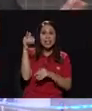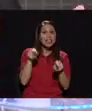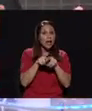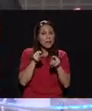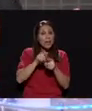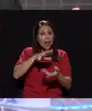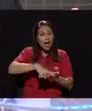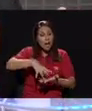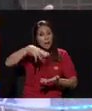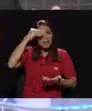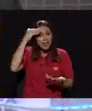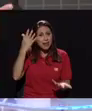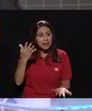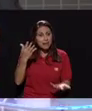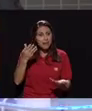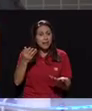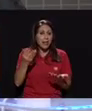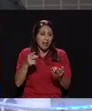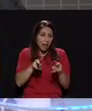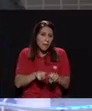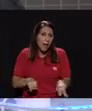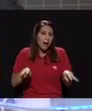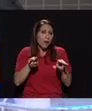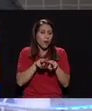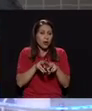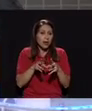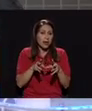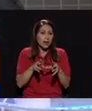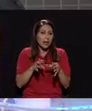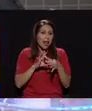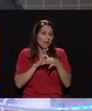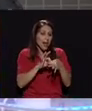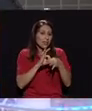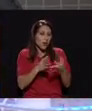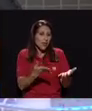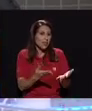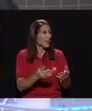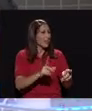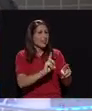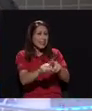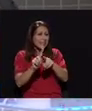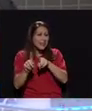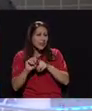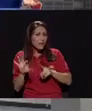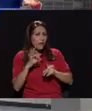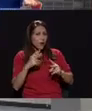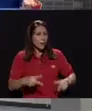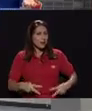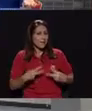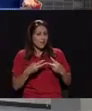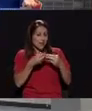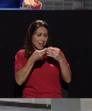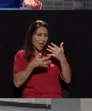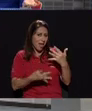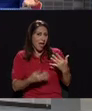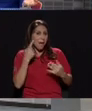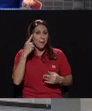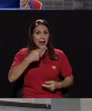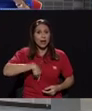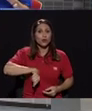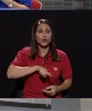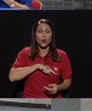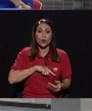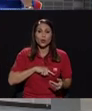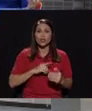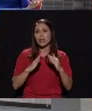a aprender sobre el valor y digamos la relación toda la biodiversidad que encierran, claro, ¿verdad? Claro. O sea,